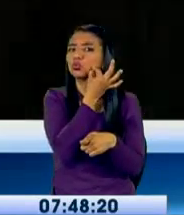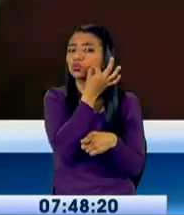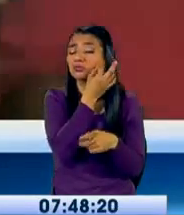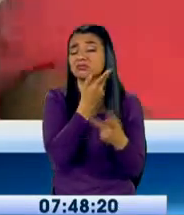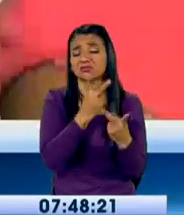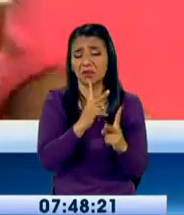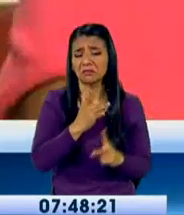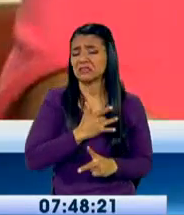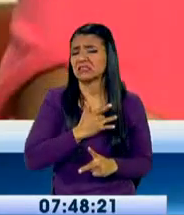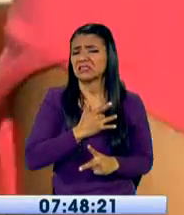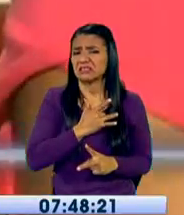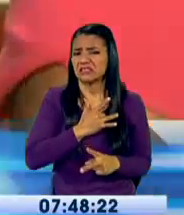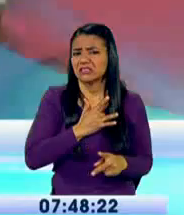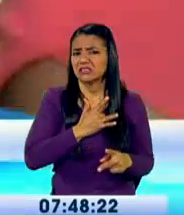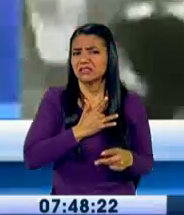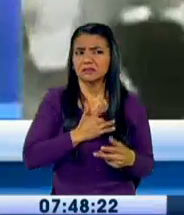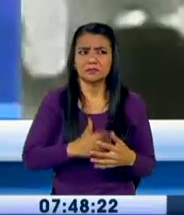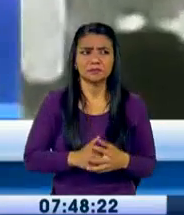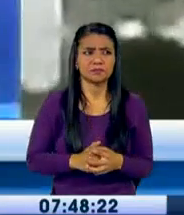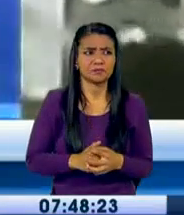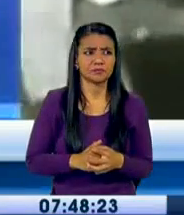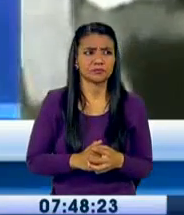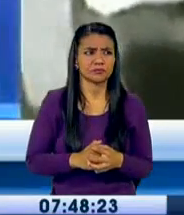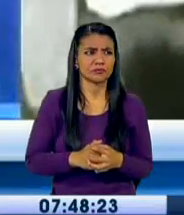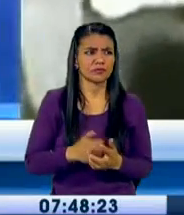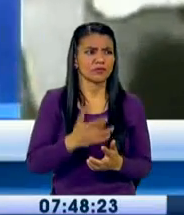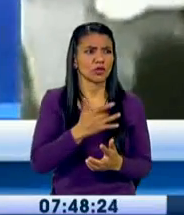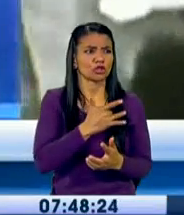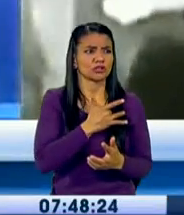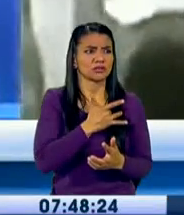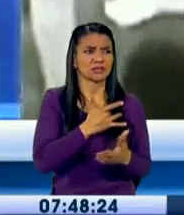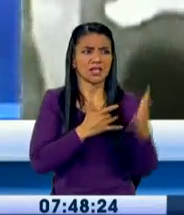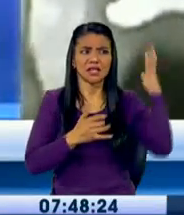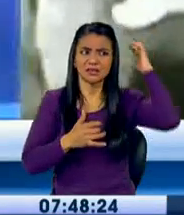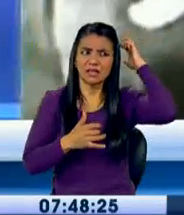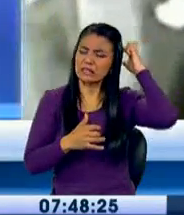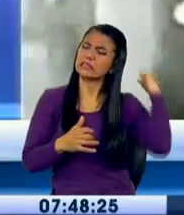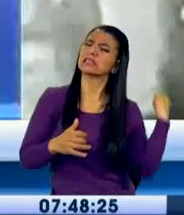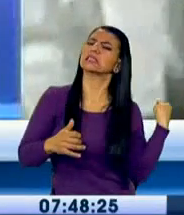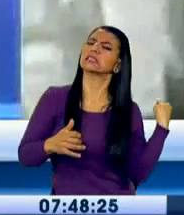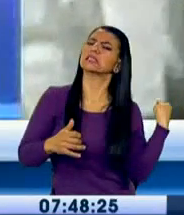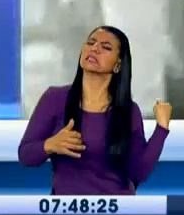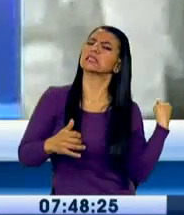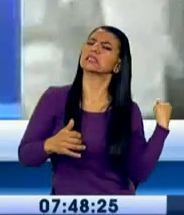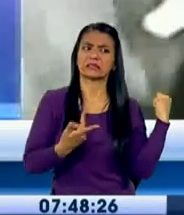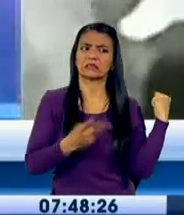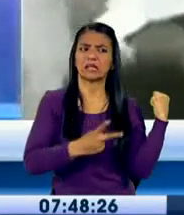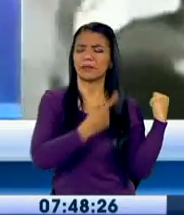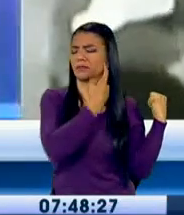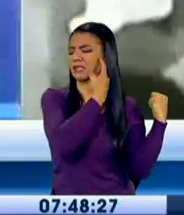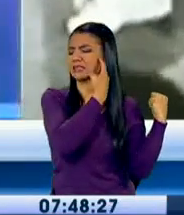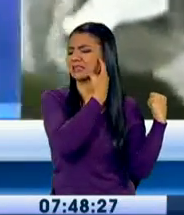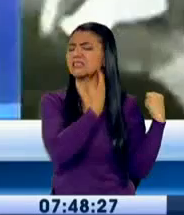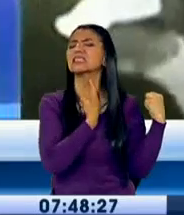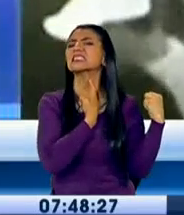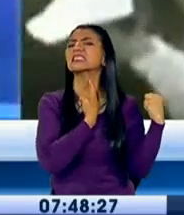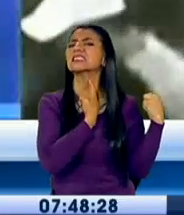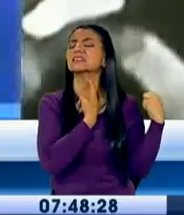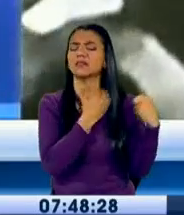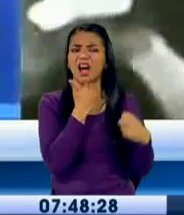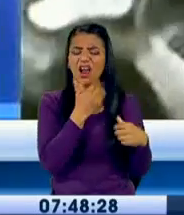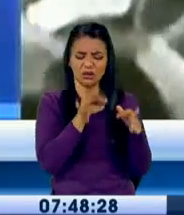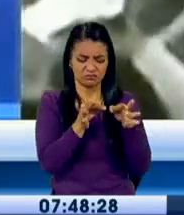alma. Cuando siento un tirón de cabello y que me rayan la cara, me hacen con un